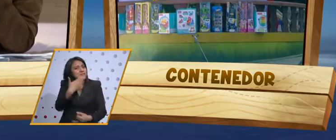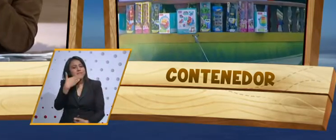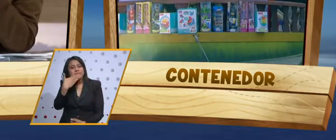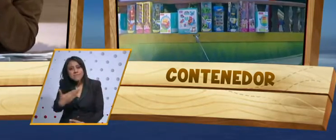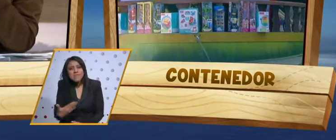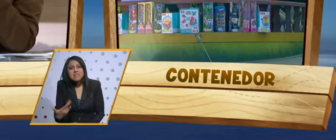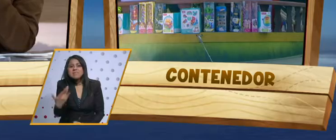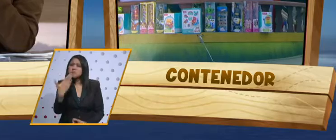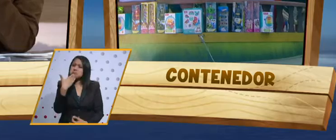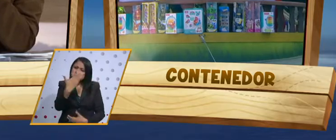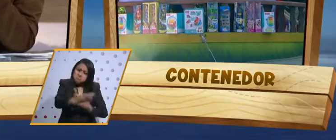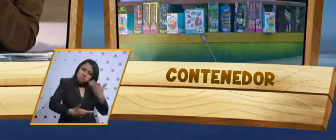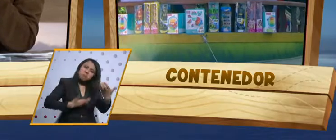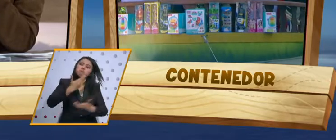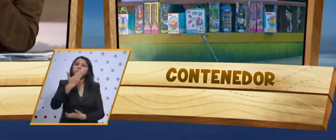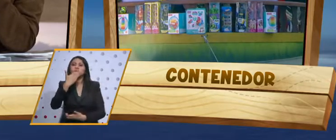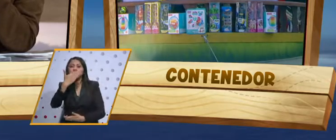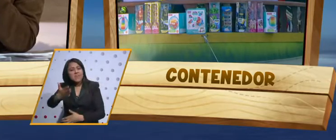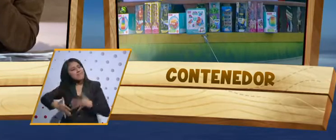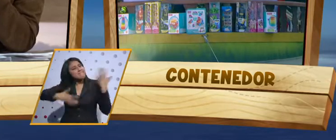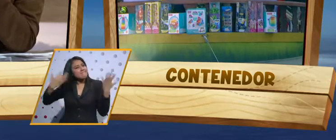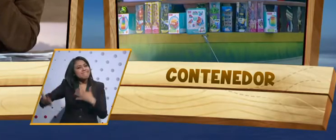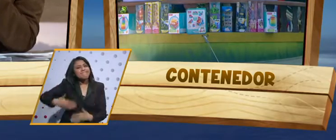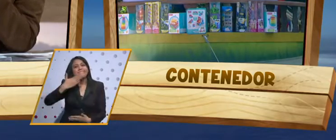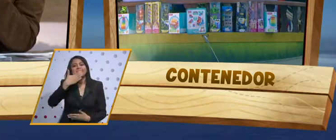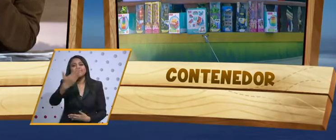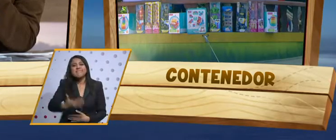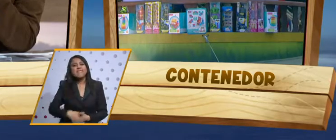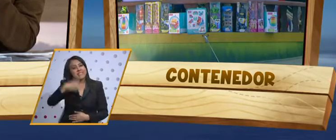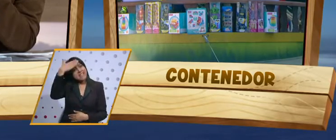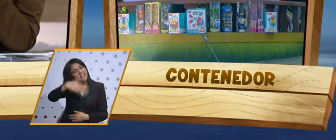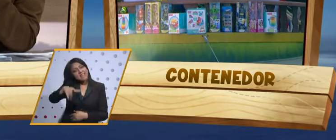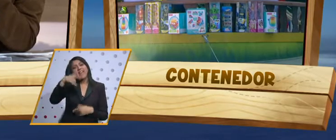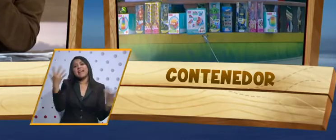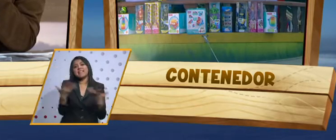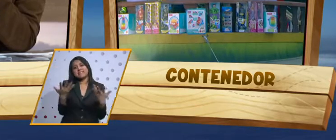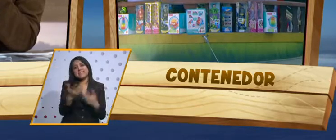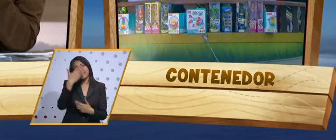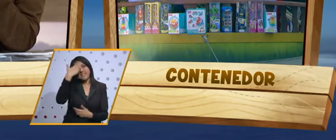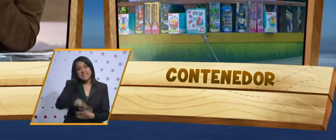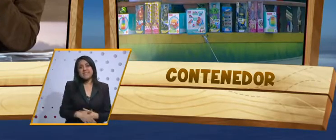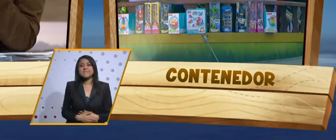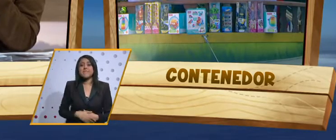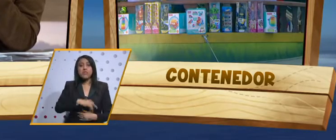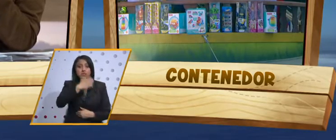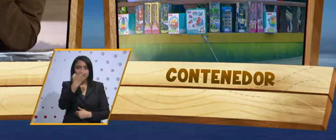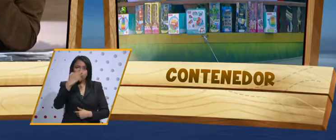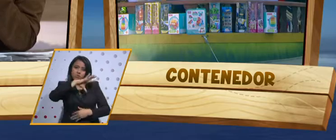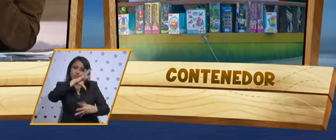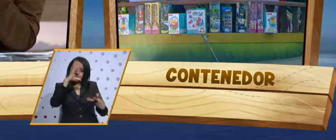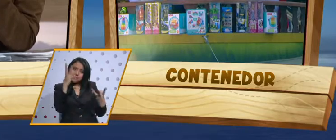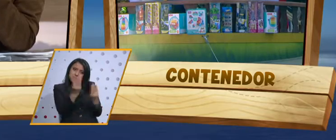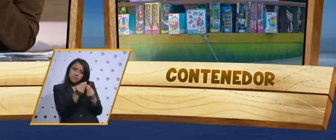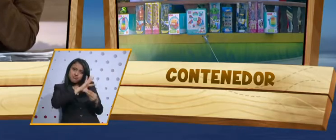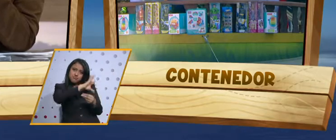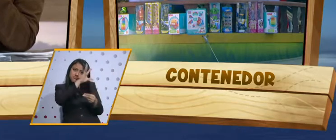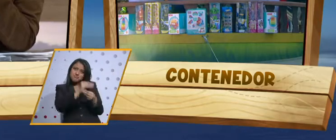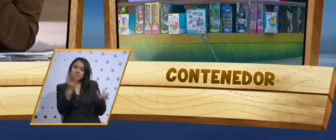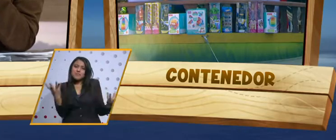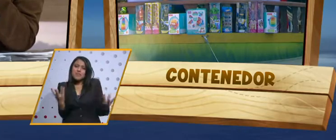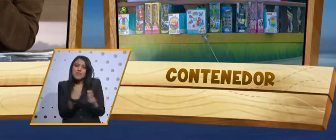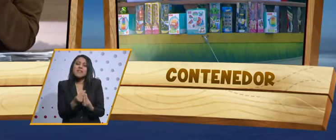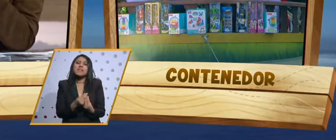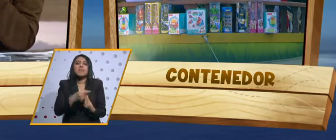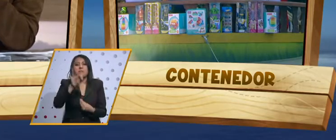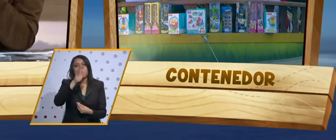de maravilla, son muy divertidos y saben lo que están haciendo. Así cuando es. Todo esto, cualquier transmisión de Azteca es garantía que